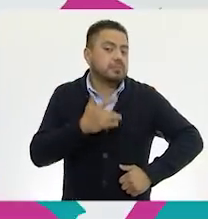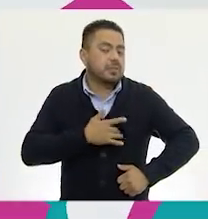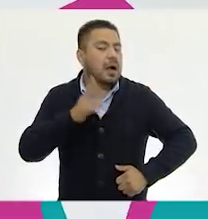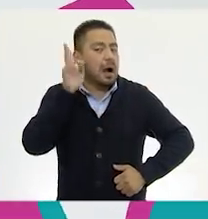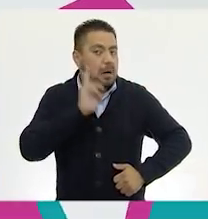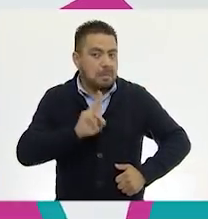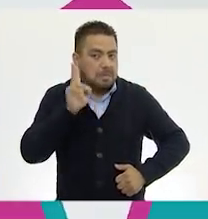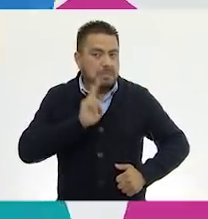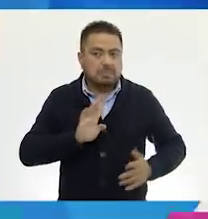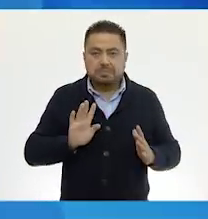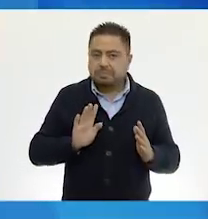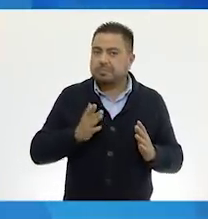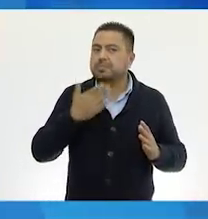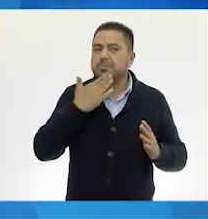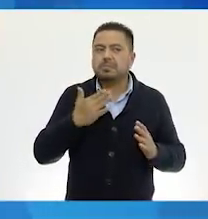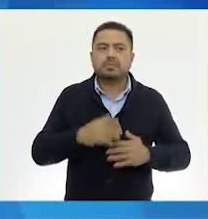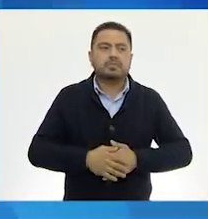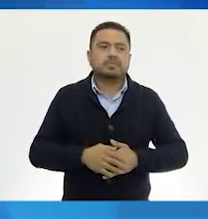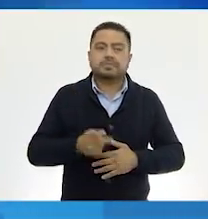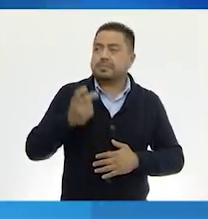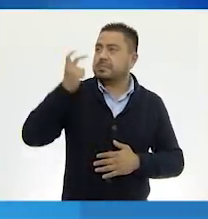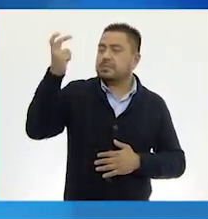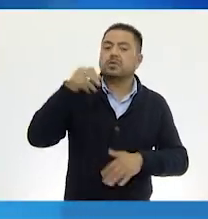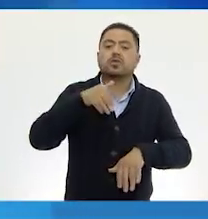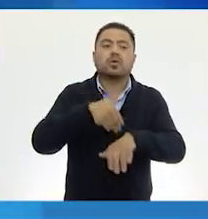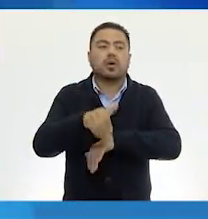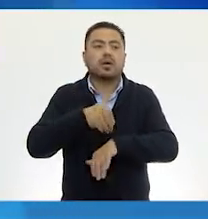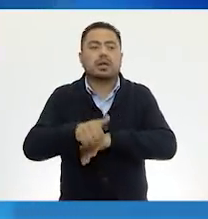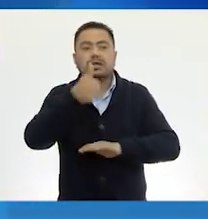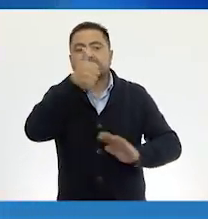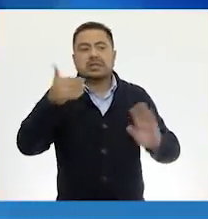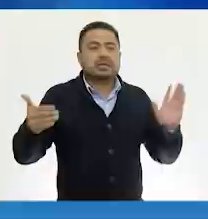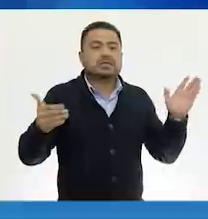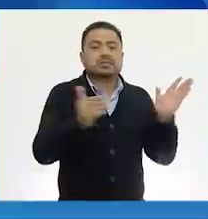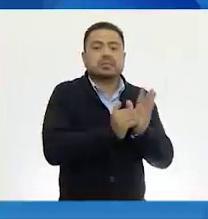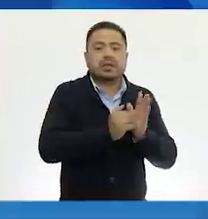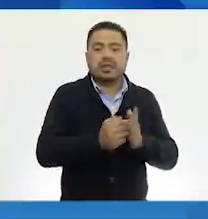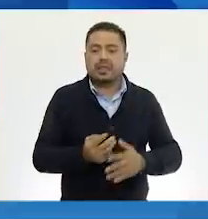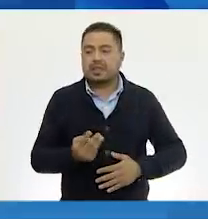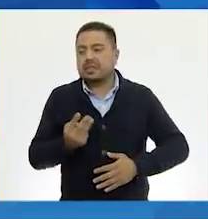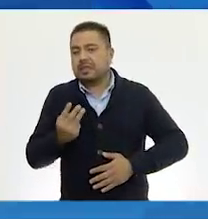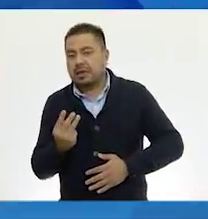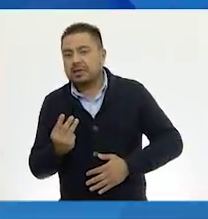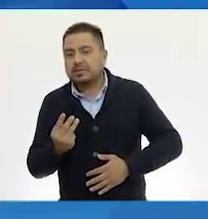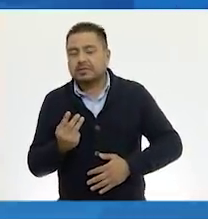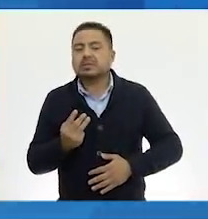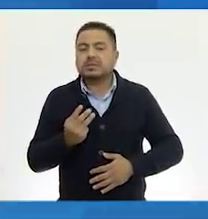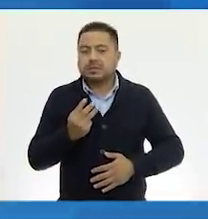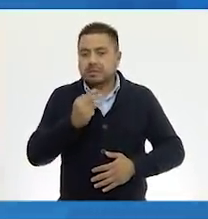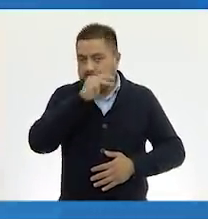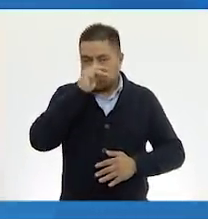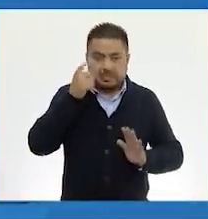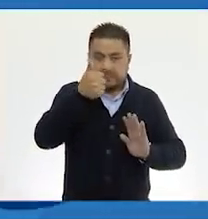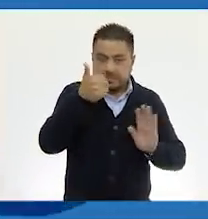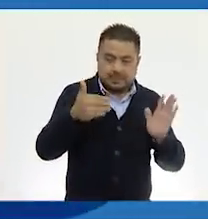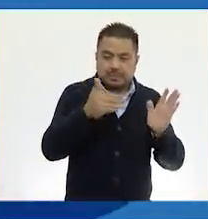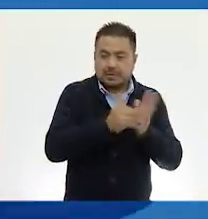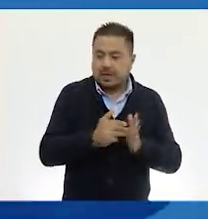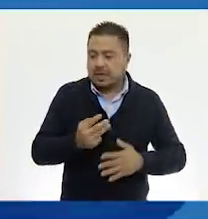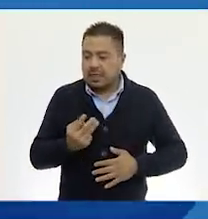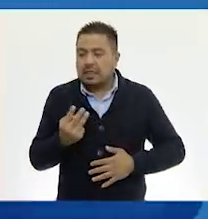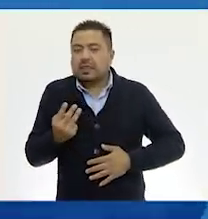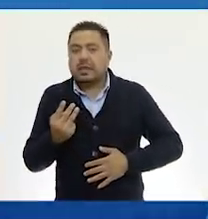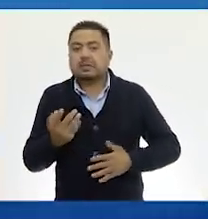ver, vamos a ver. Niñas y niños. Muy bien. Vamos a ver. Les toca el número 6,003. 6,003.